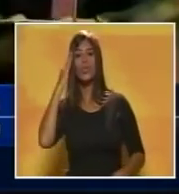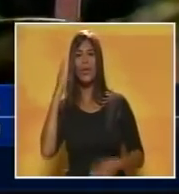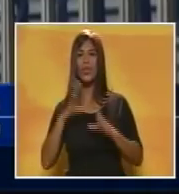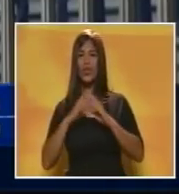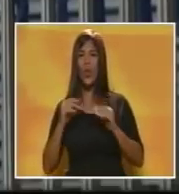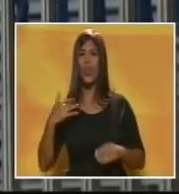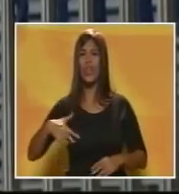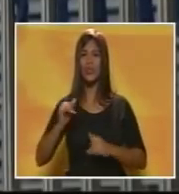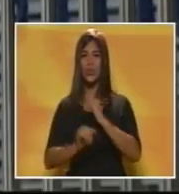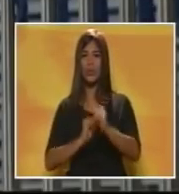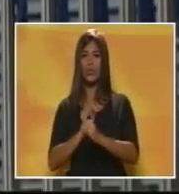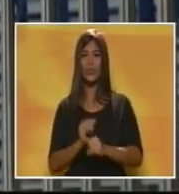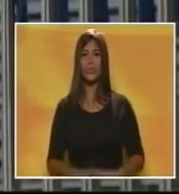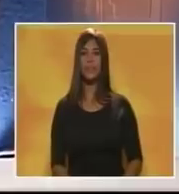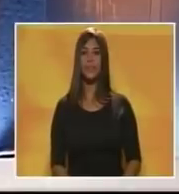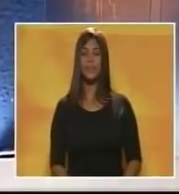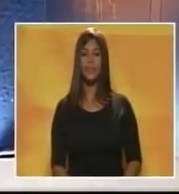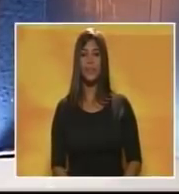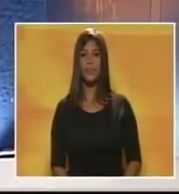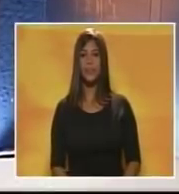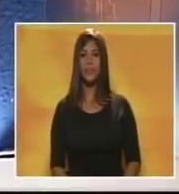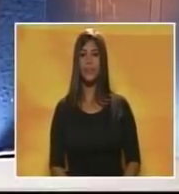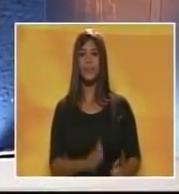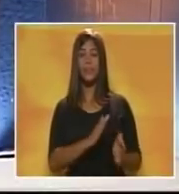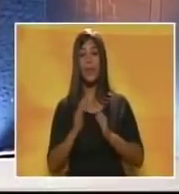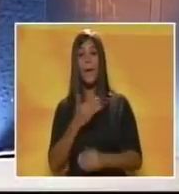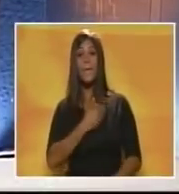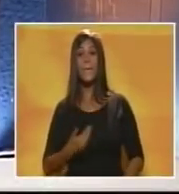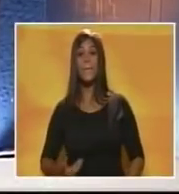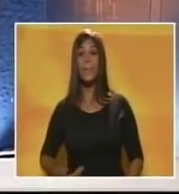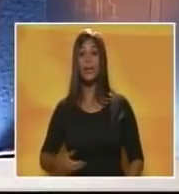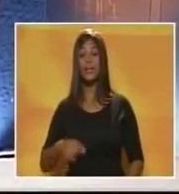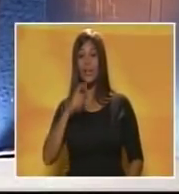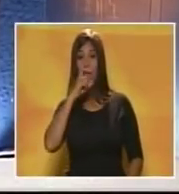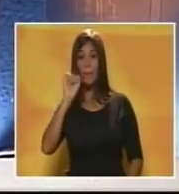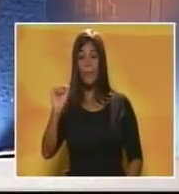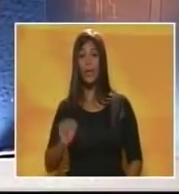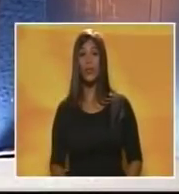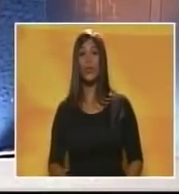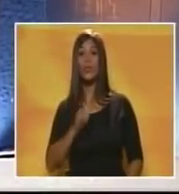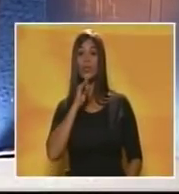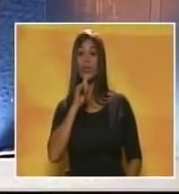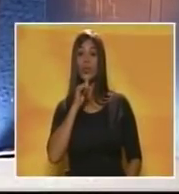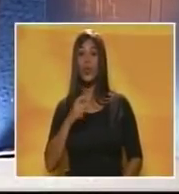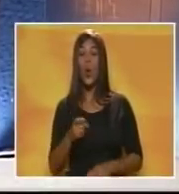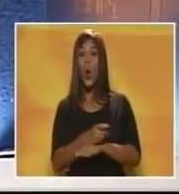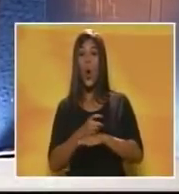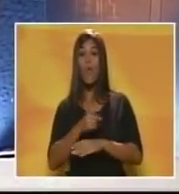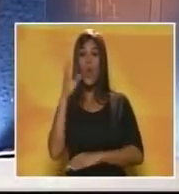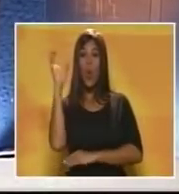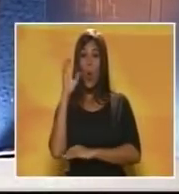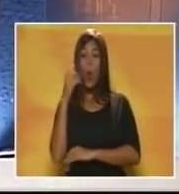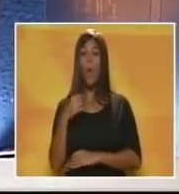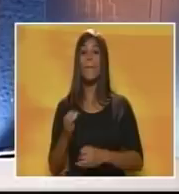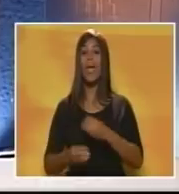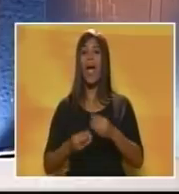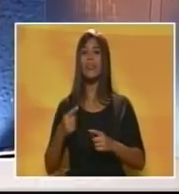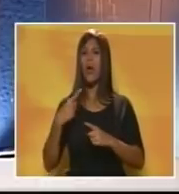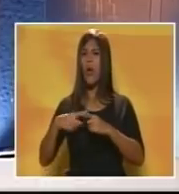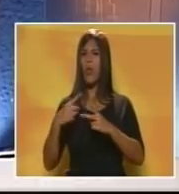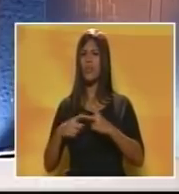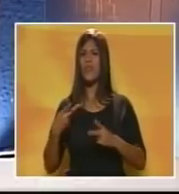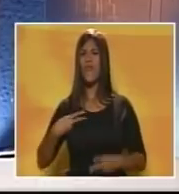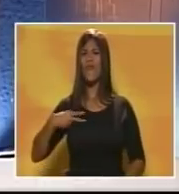en el derecho internacional. El presidente de la República, Nicolás Maduro, denunció que el gobierno colombiano está ejecutando diversos